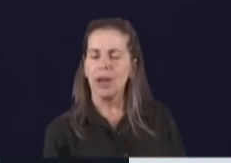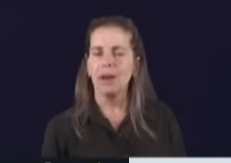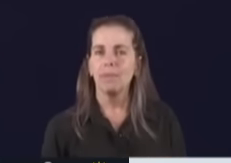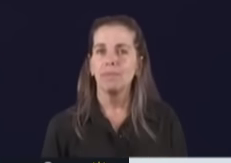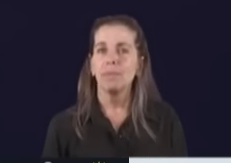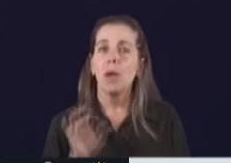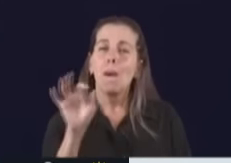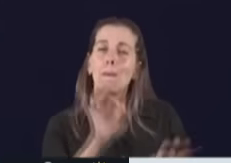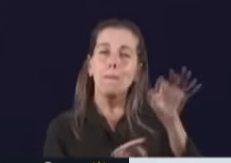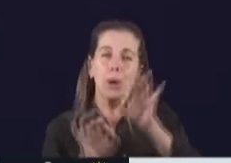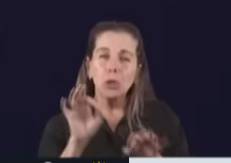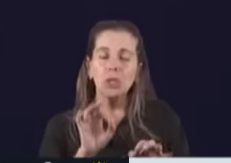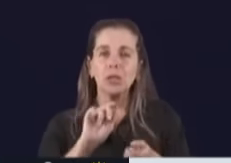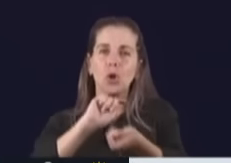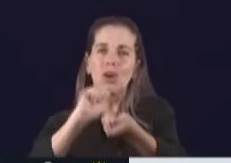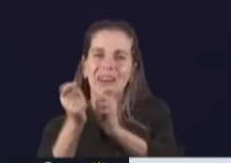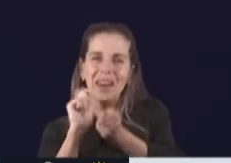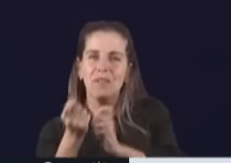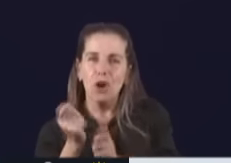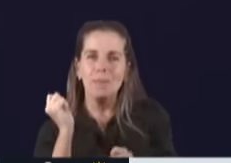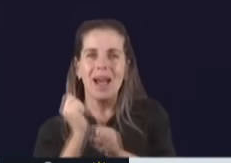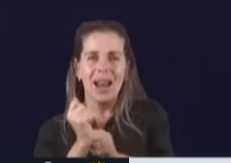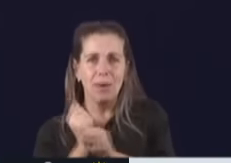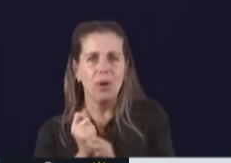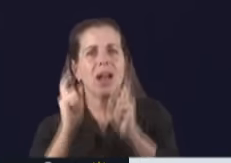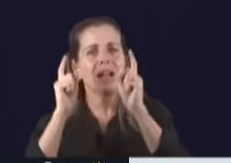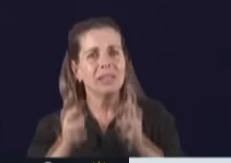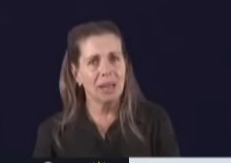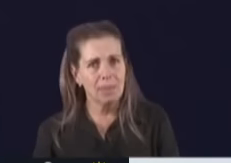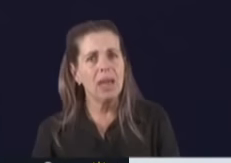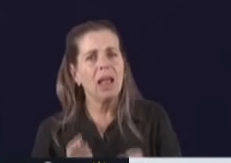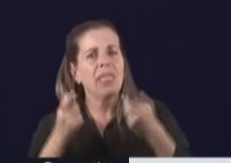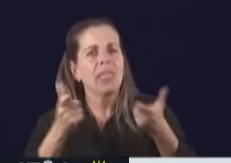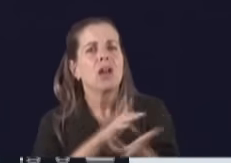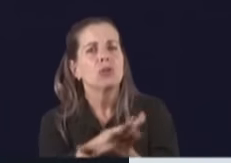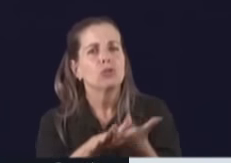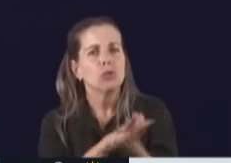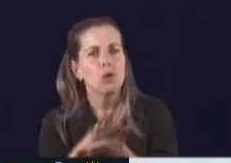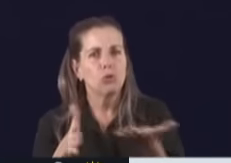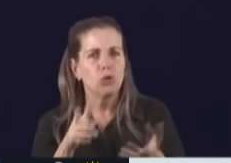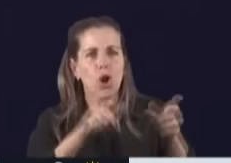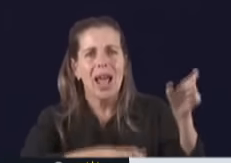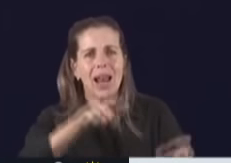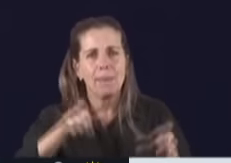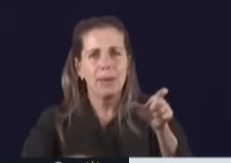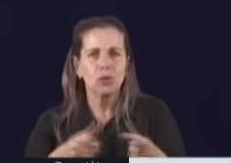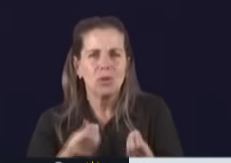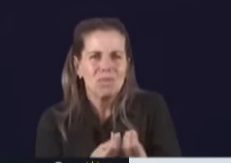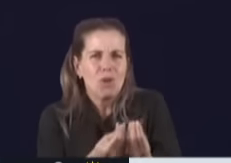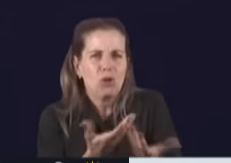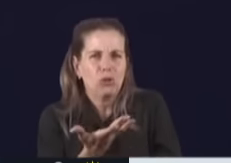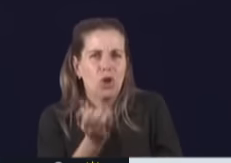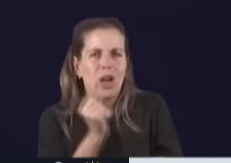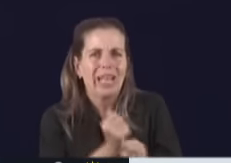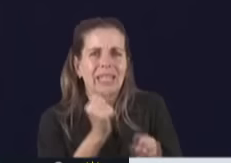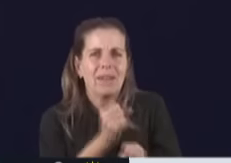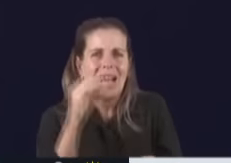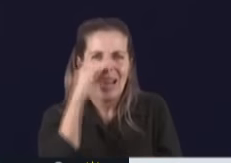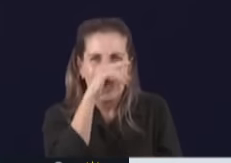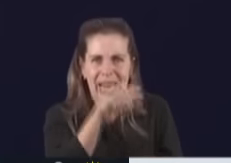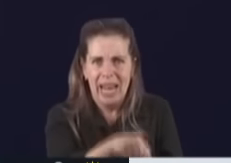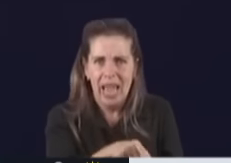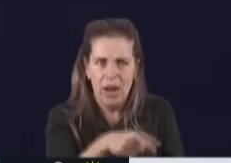de modernización laboral para brindar una solución al 50% de los trabajadores que hoy están en la informalidad